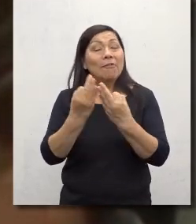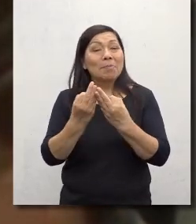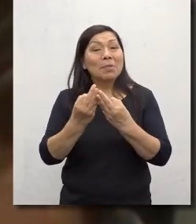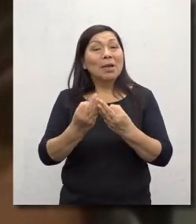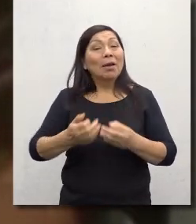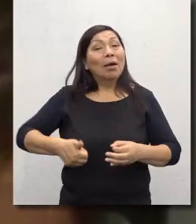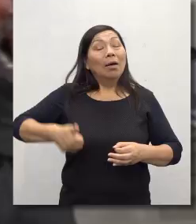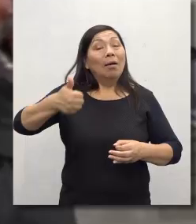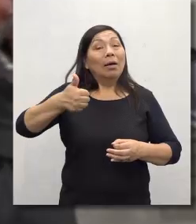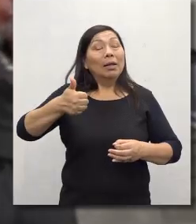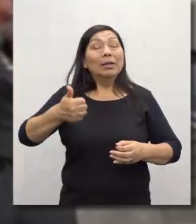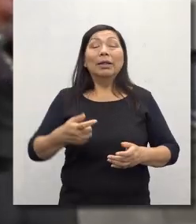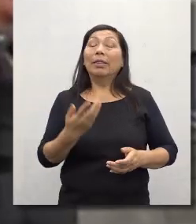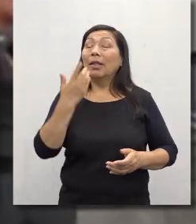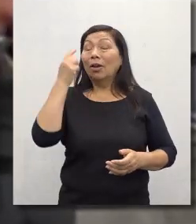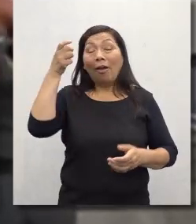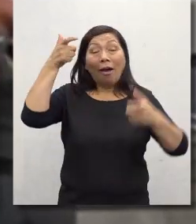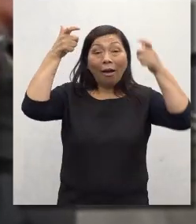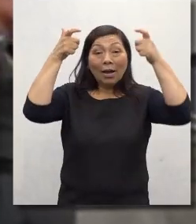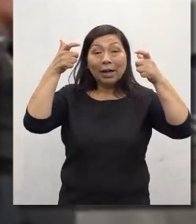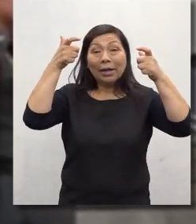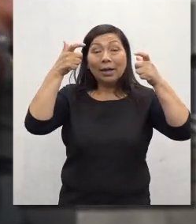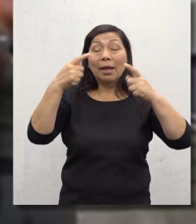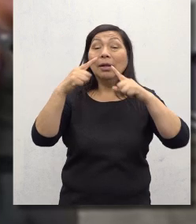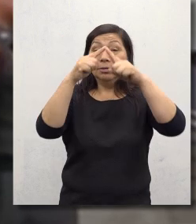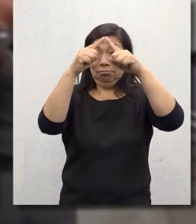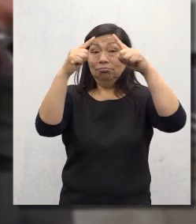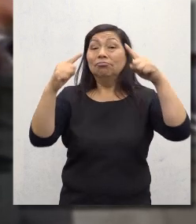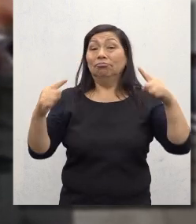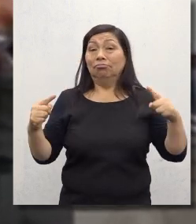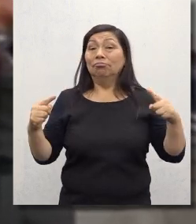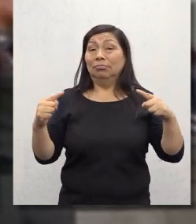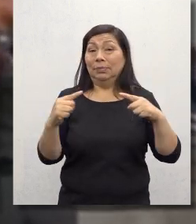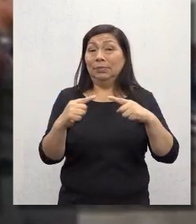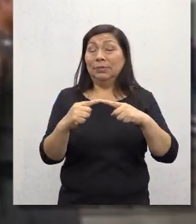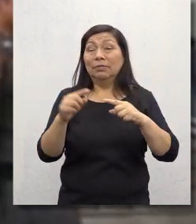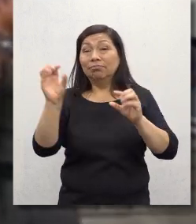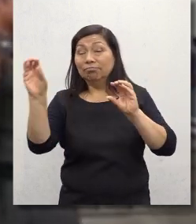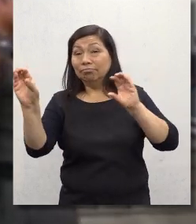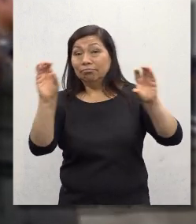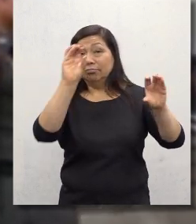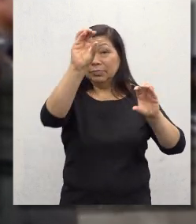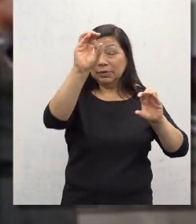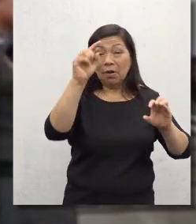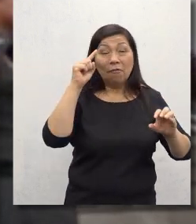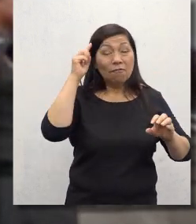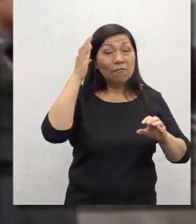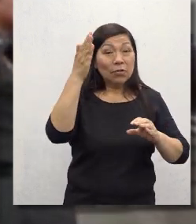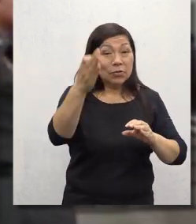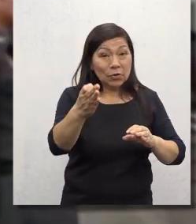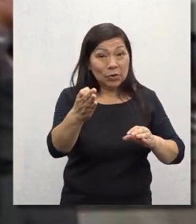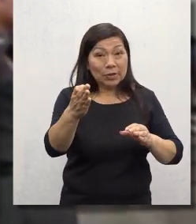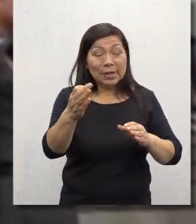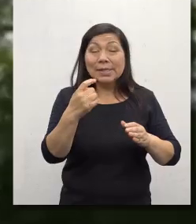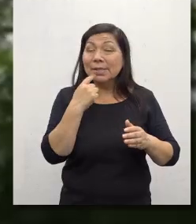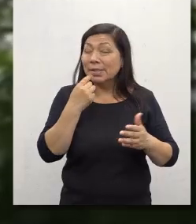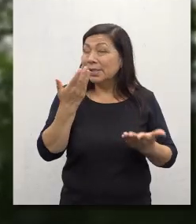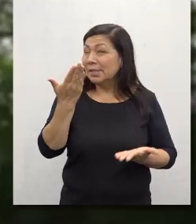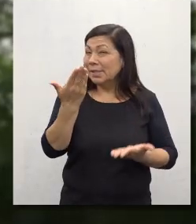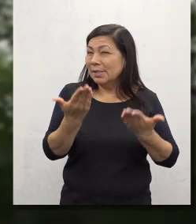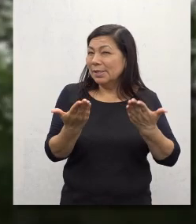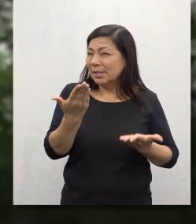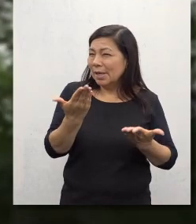real. La denuncia argumenta que el triángulo que forma parte del logotipo de Futuro Adelante se parece a